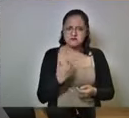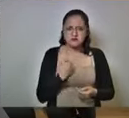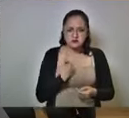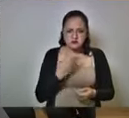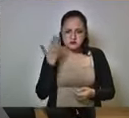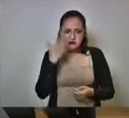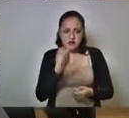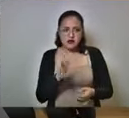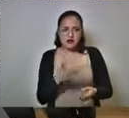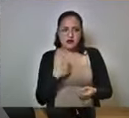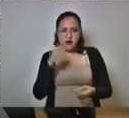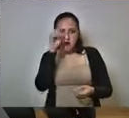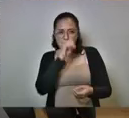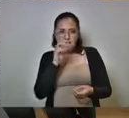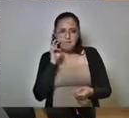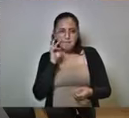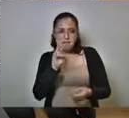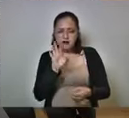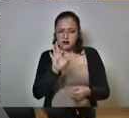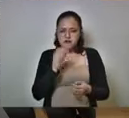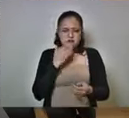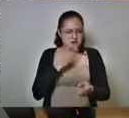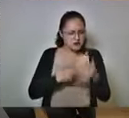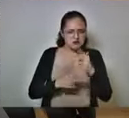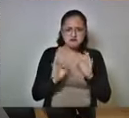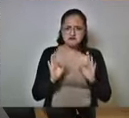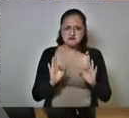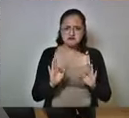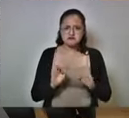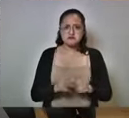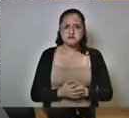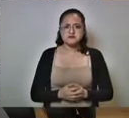orientar toma de decisiones, bienvenido, amigo.